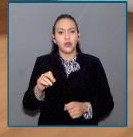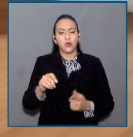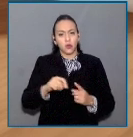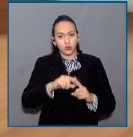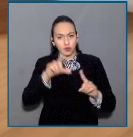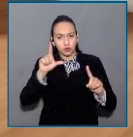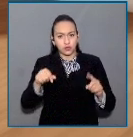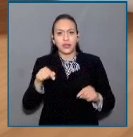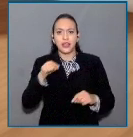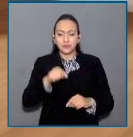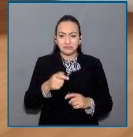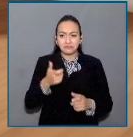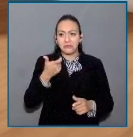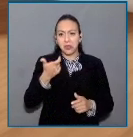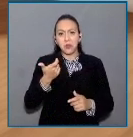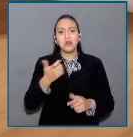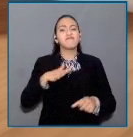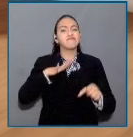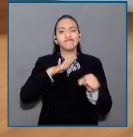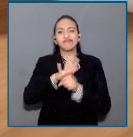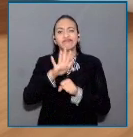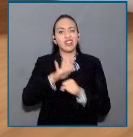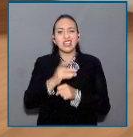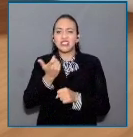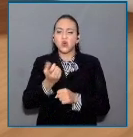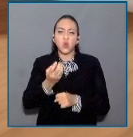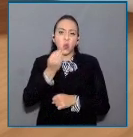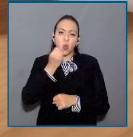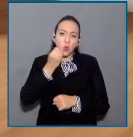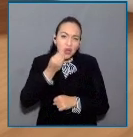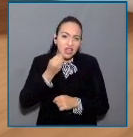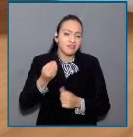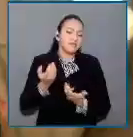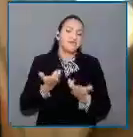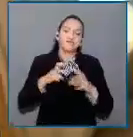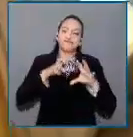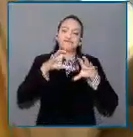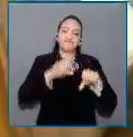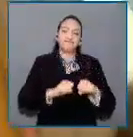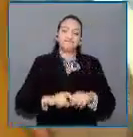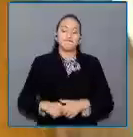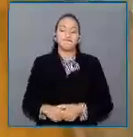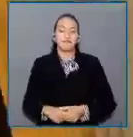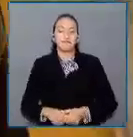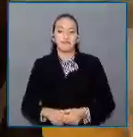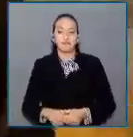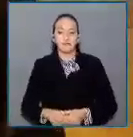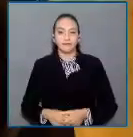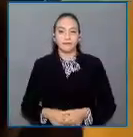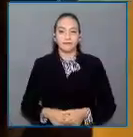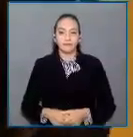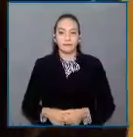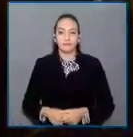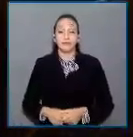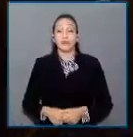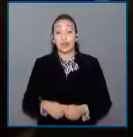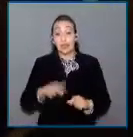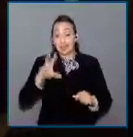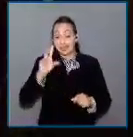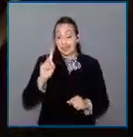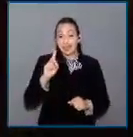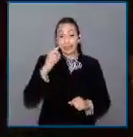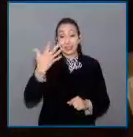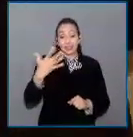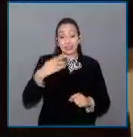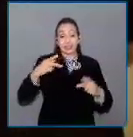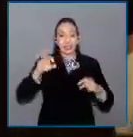ingresos suficientes para adquirir ni 2 canastas básicas. El 35% de la población